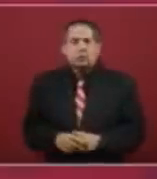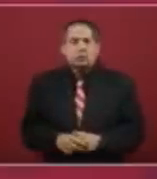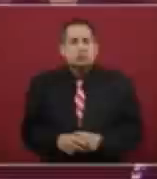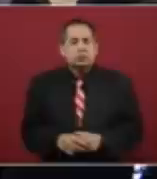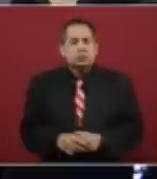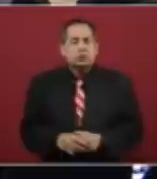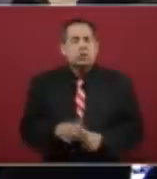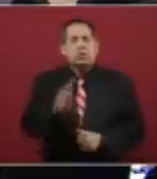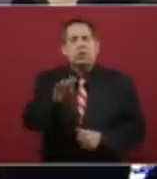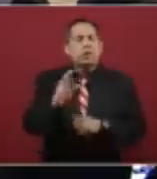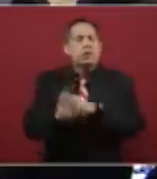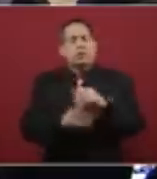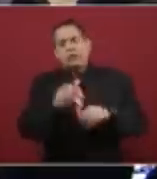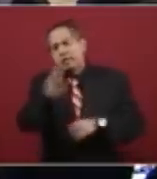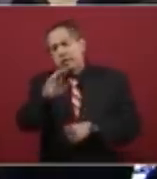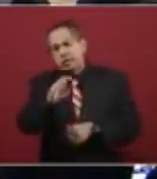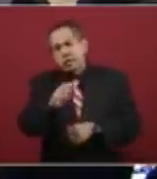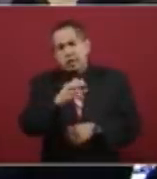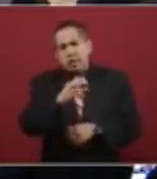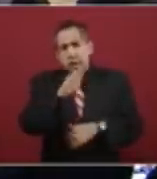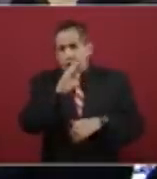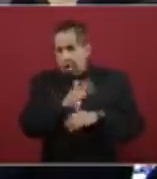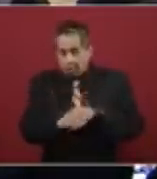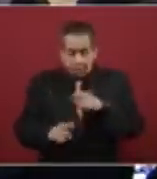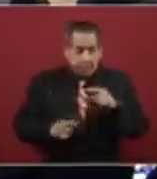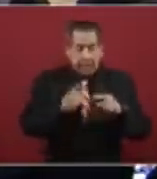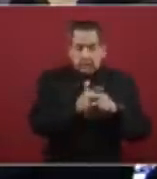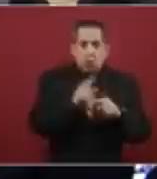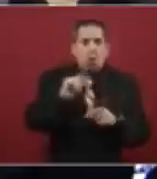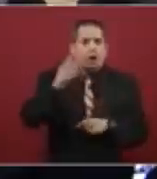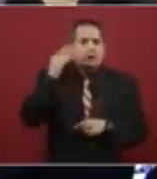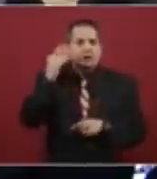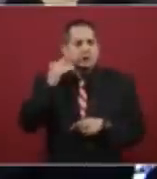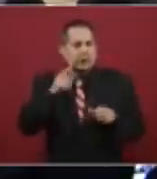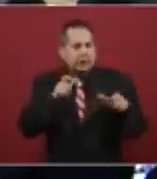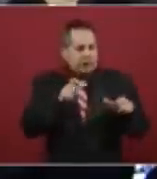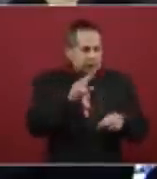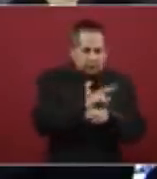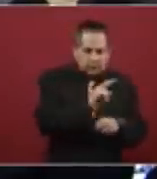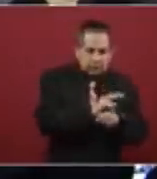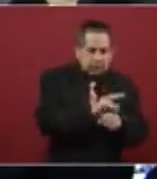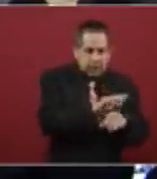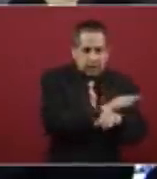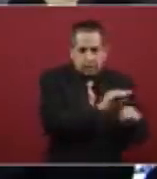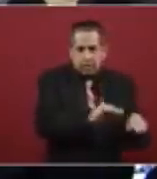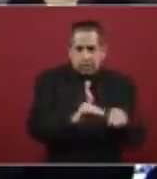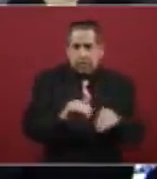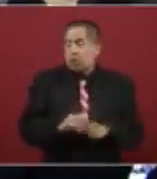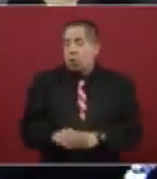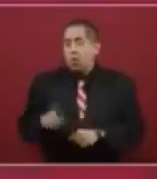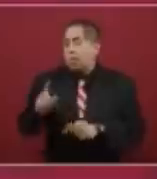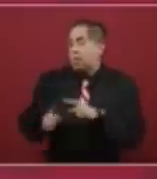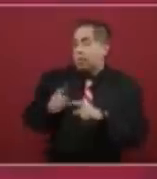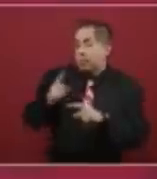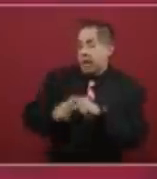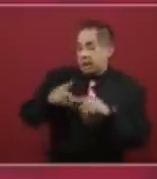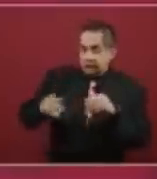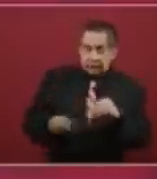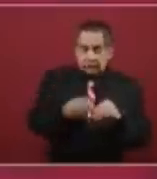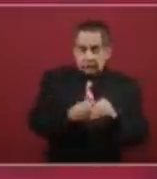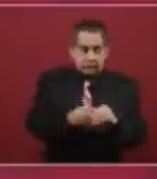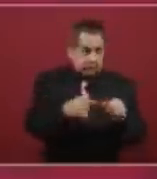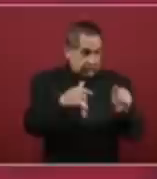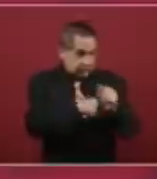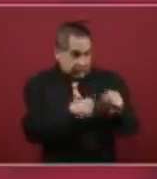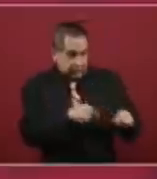señor presidente, es personal adicional o es de los que ya están sobre los ductos redirigirlos allá? Adicional a estos